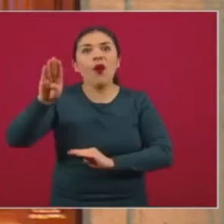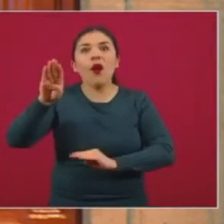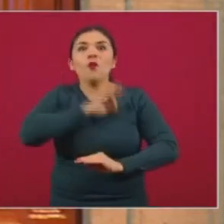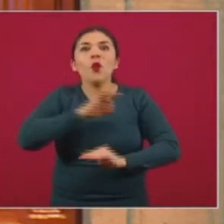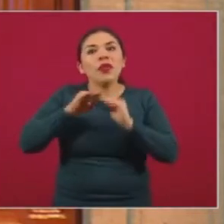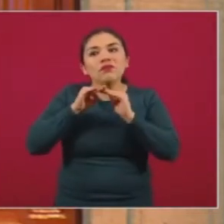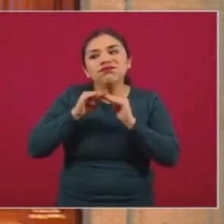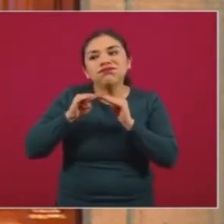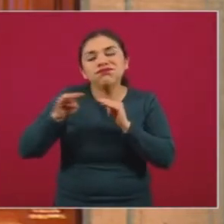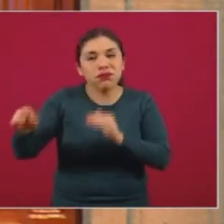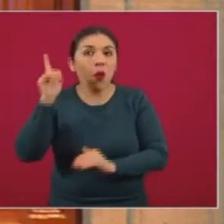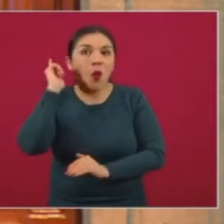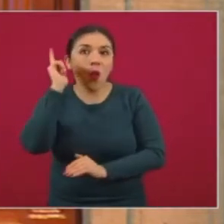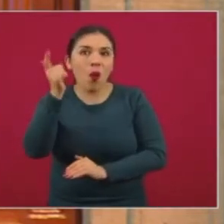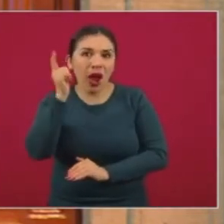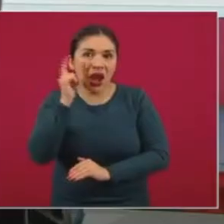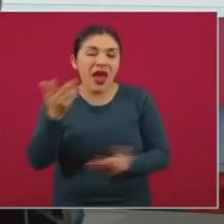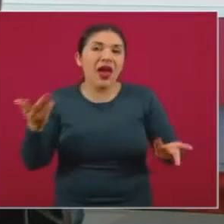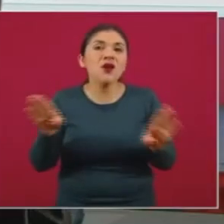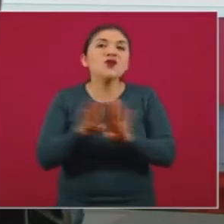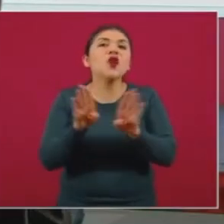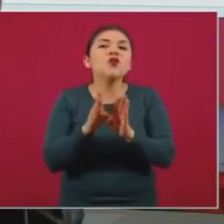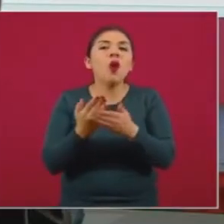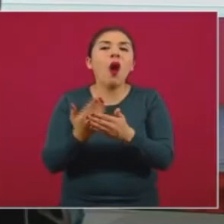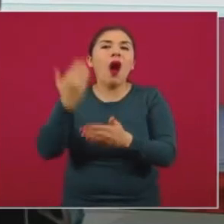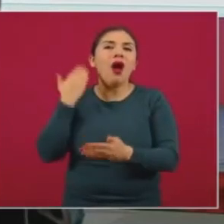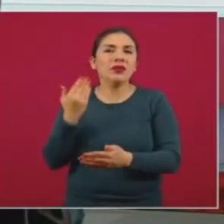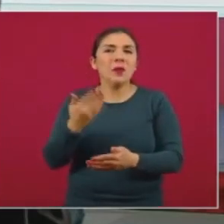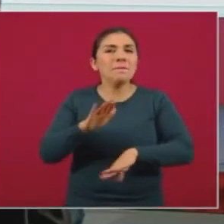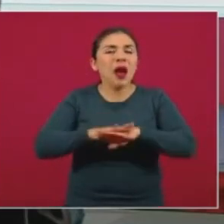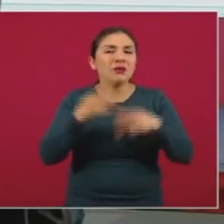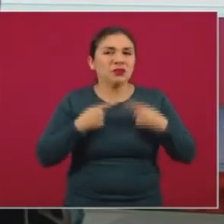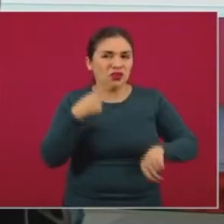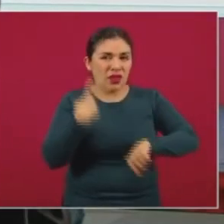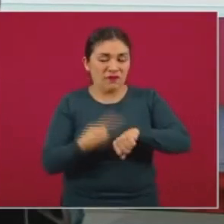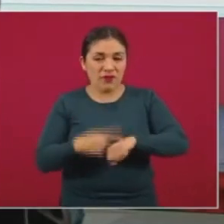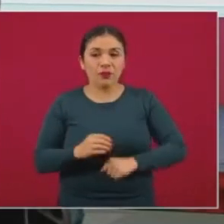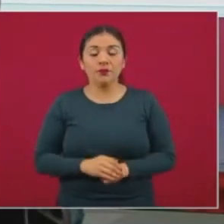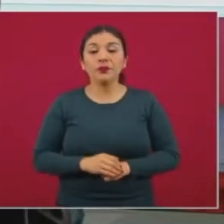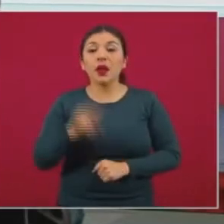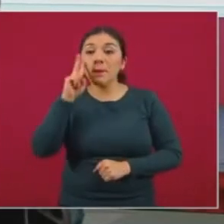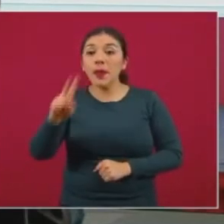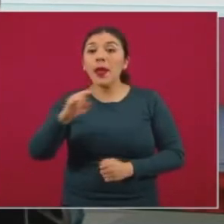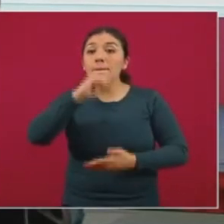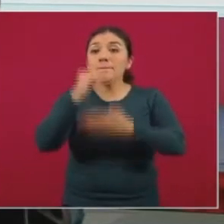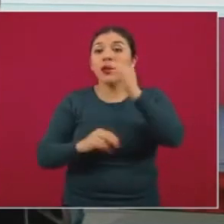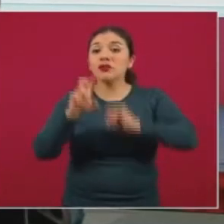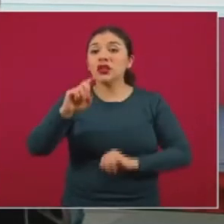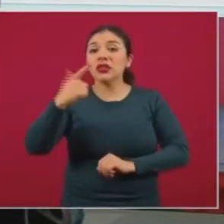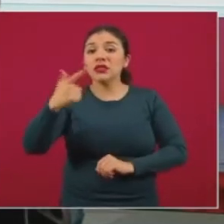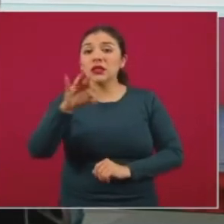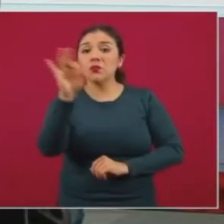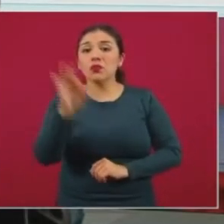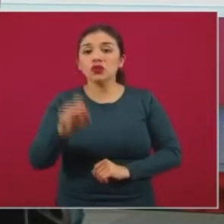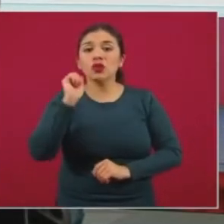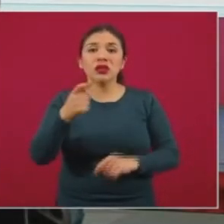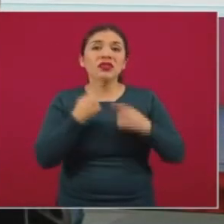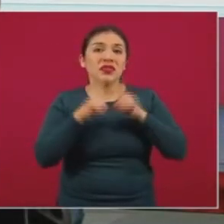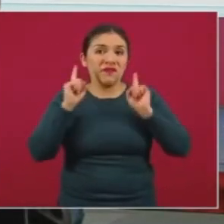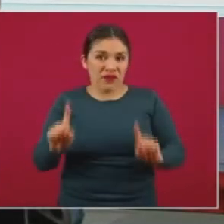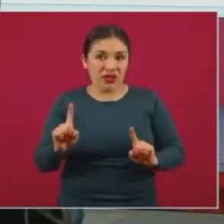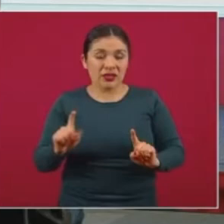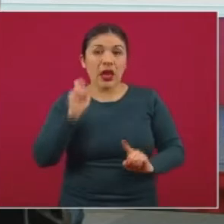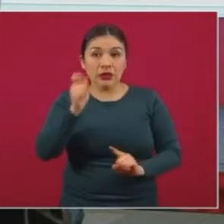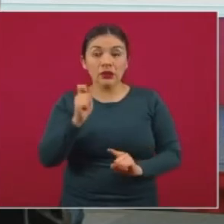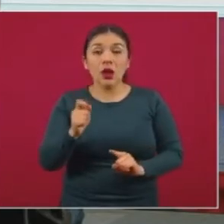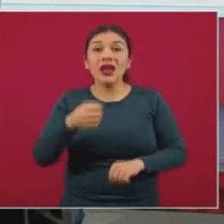momento crecieron los casos. Menos 37% sería el diferencial general, es